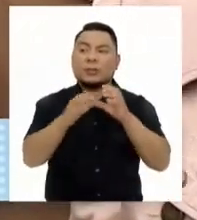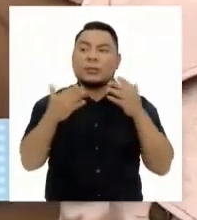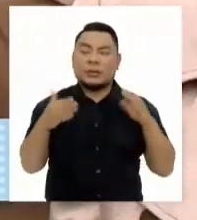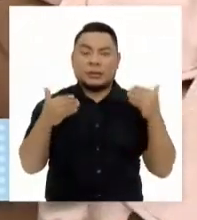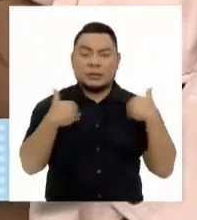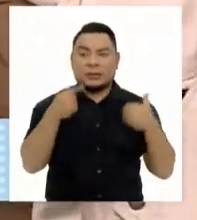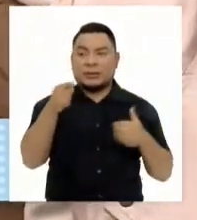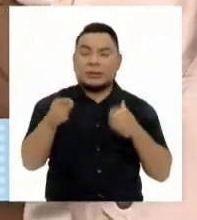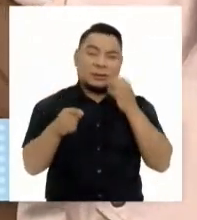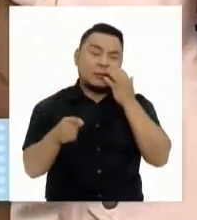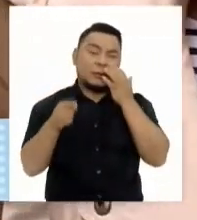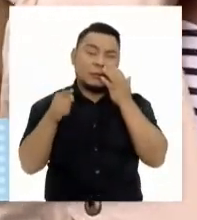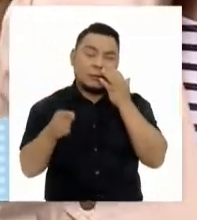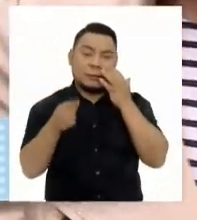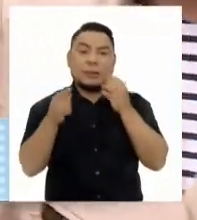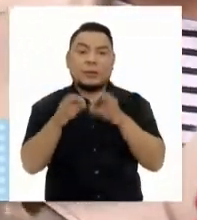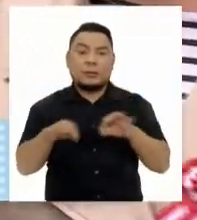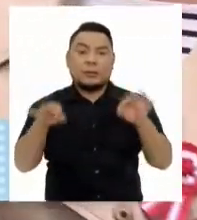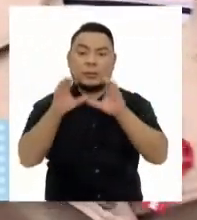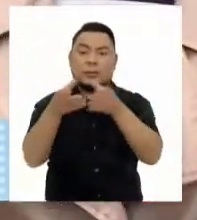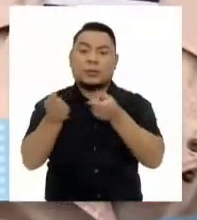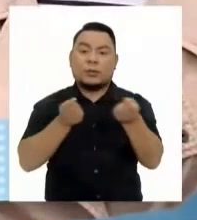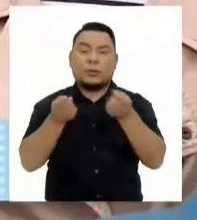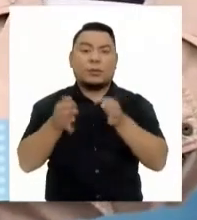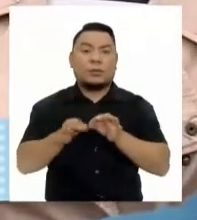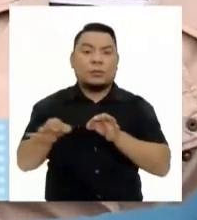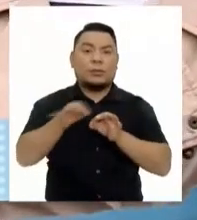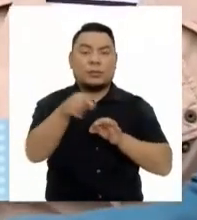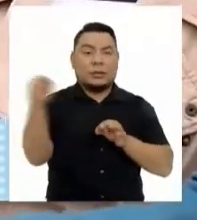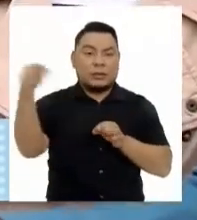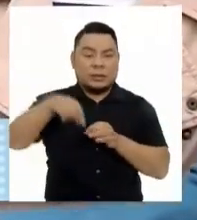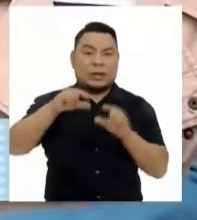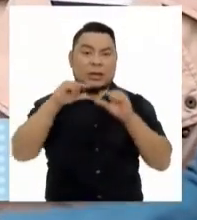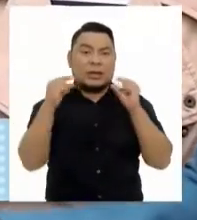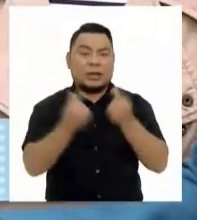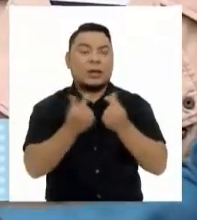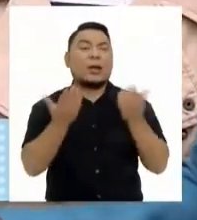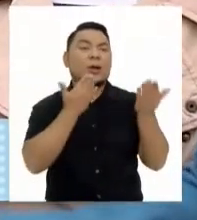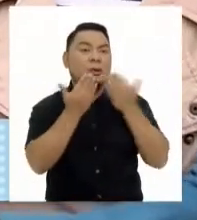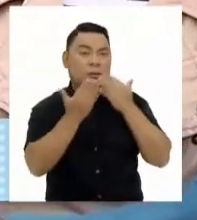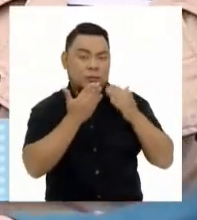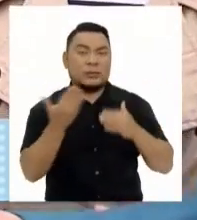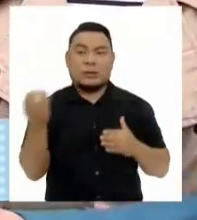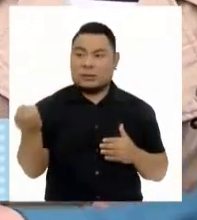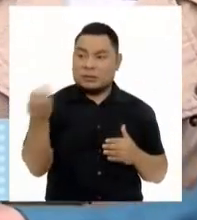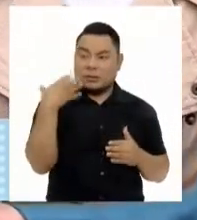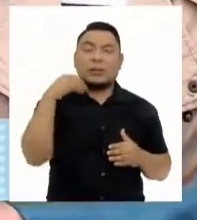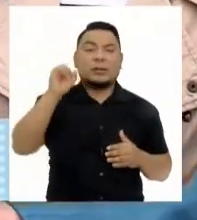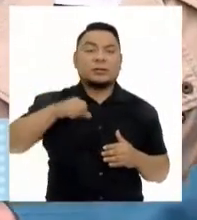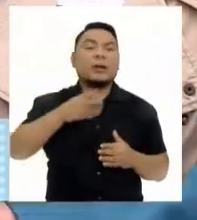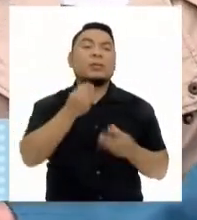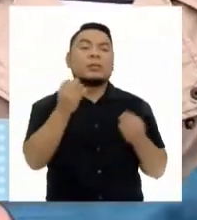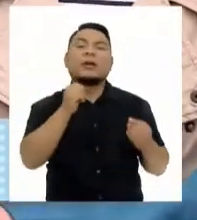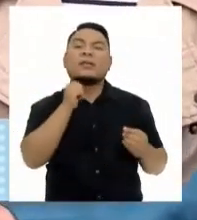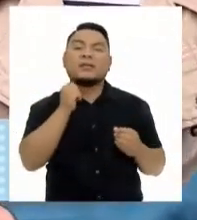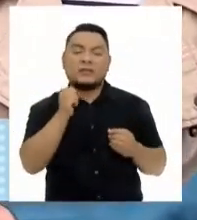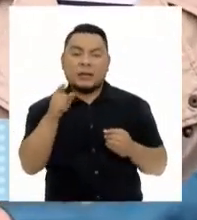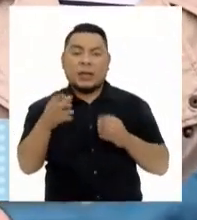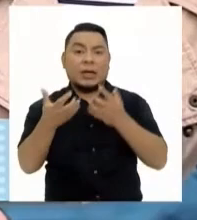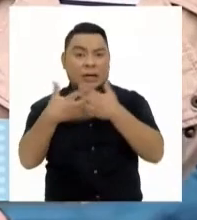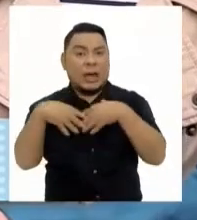tenido con un importante grupo de gobernadores regionales que estuvieron aquí en Lima en un foro, efectivamente, varias necesitan